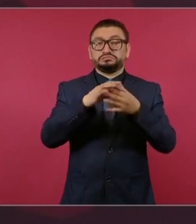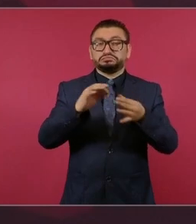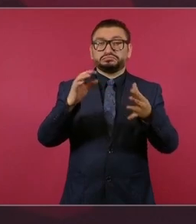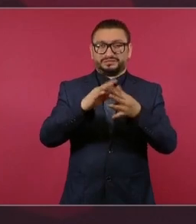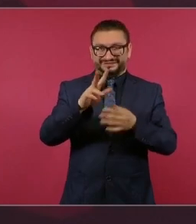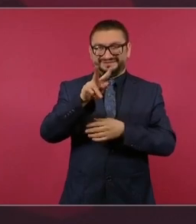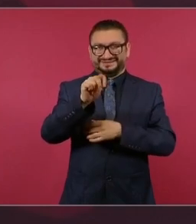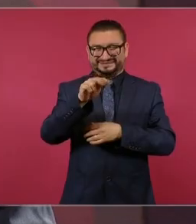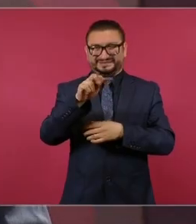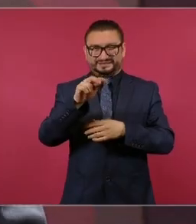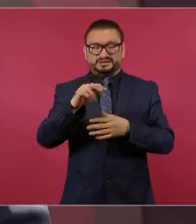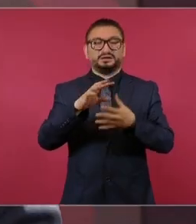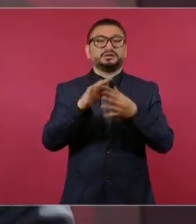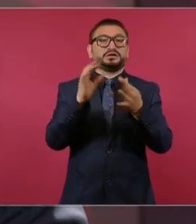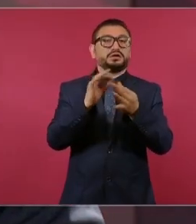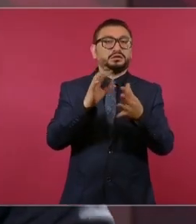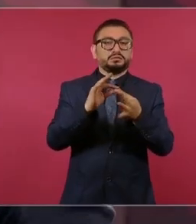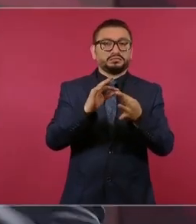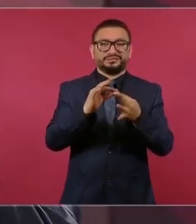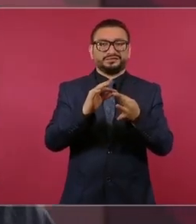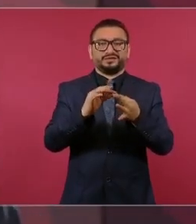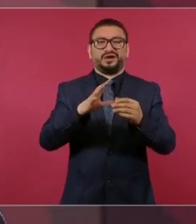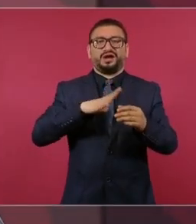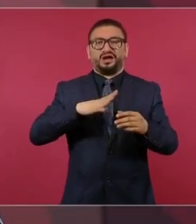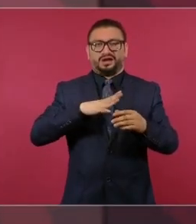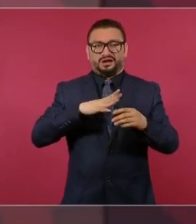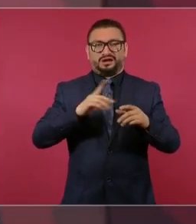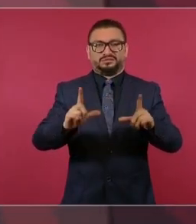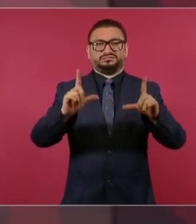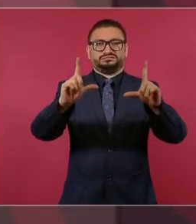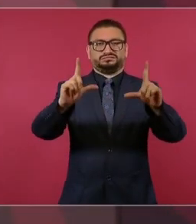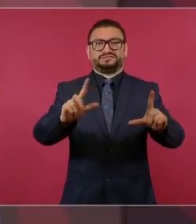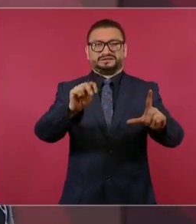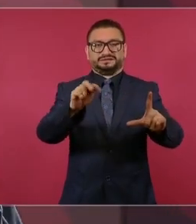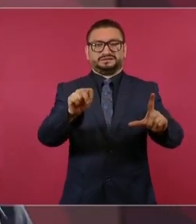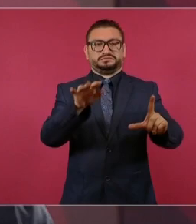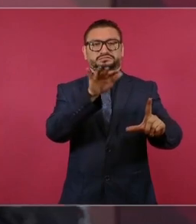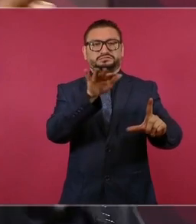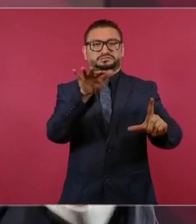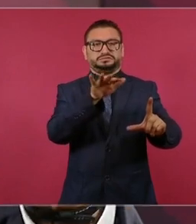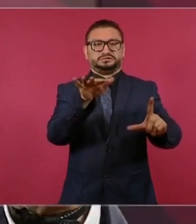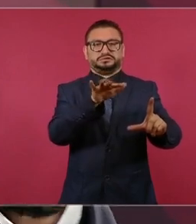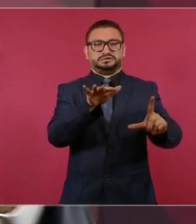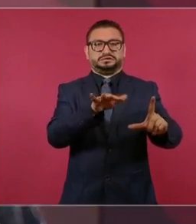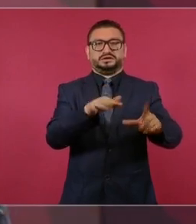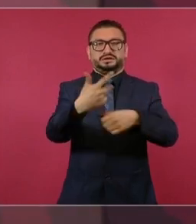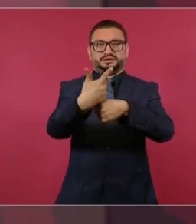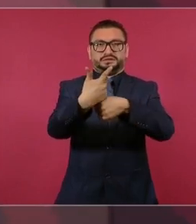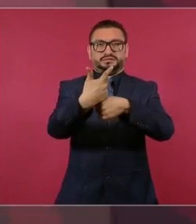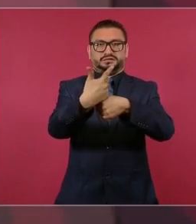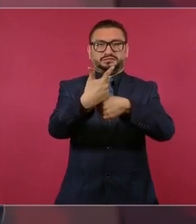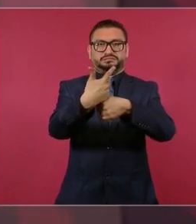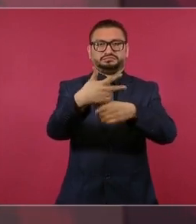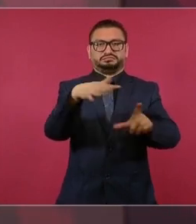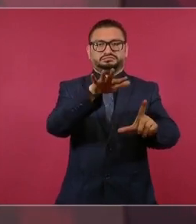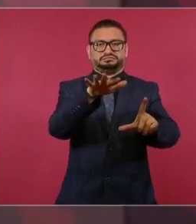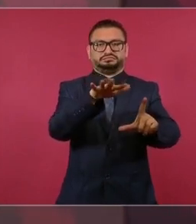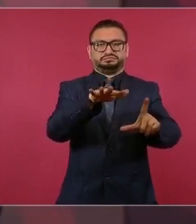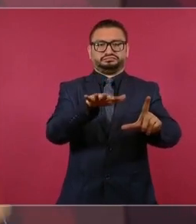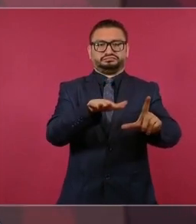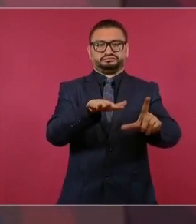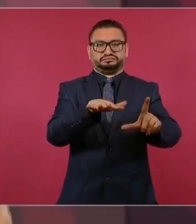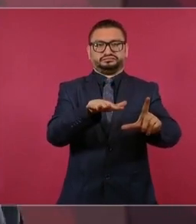en la televisión lo que hacen es leer, porque así está la cámara, pero a